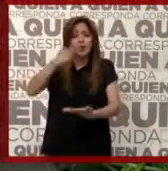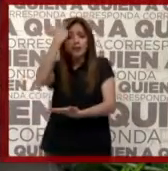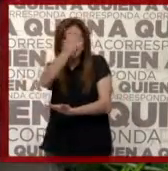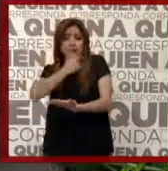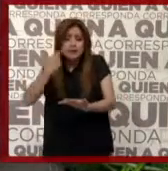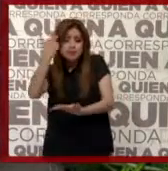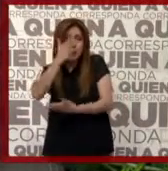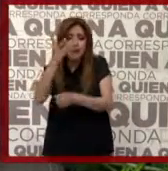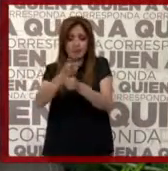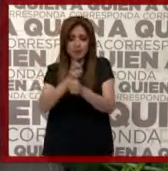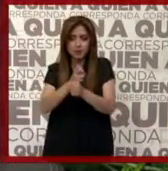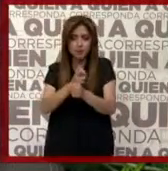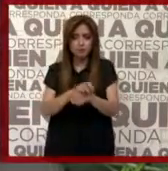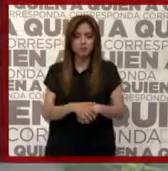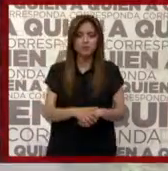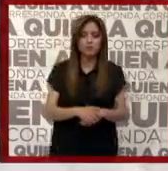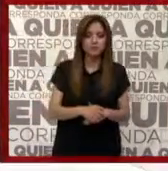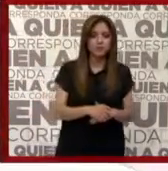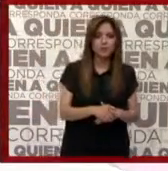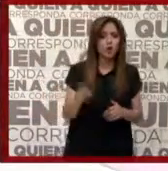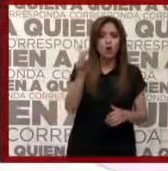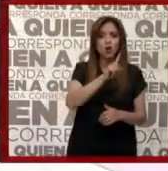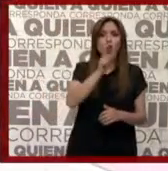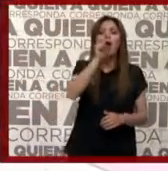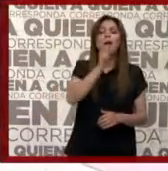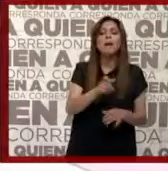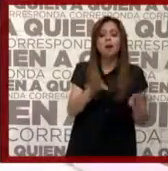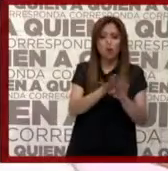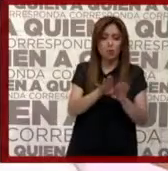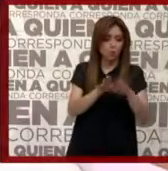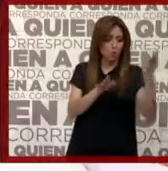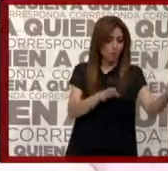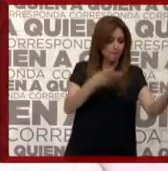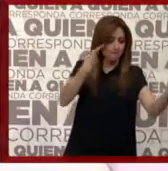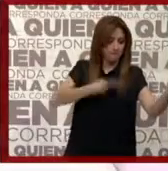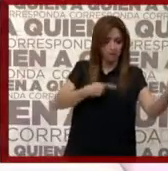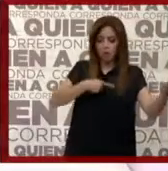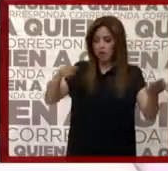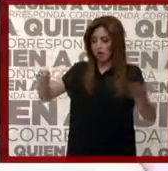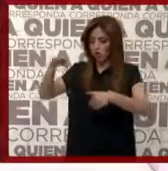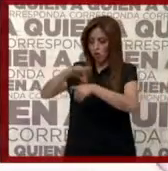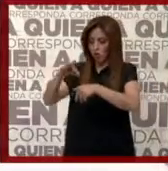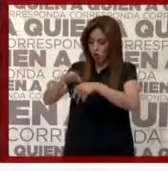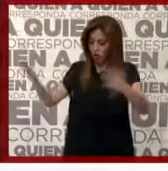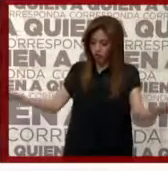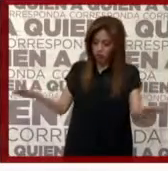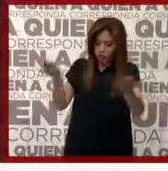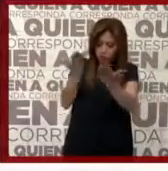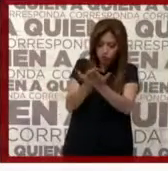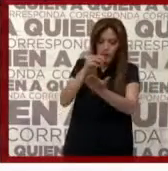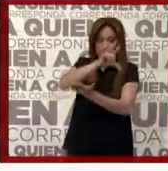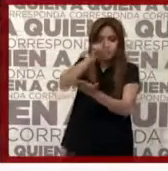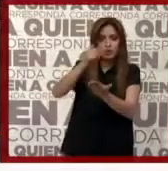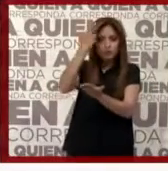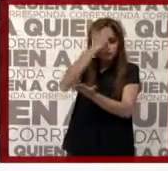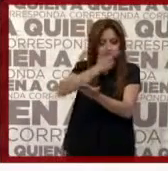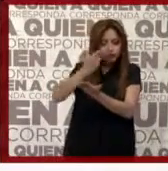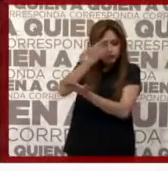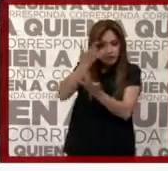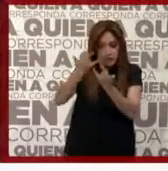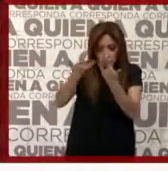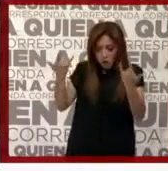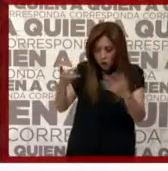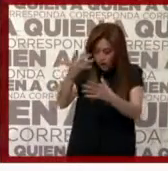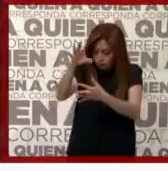lo cual nos mandan su forma de ver lo que ha sucedido y ustedes ya teniendo toda la historia completa la revisan la